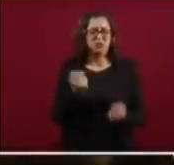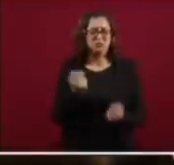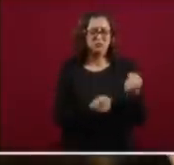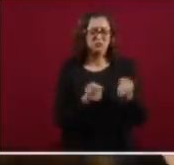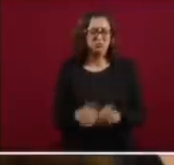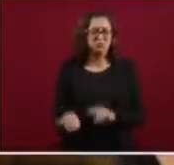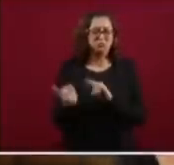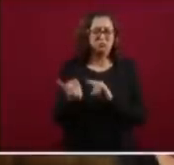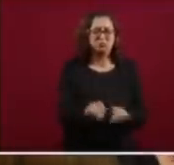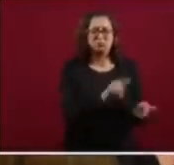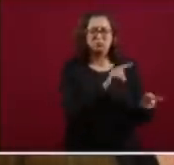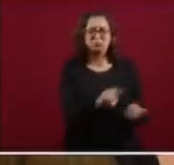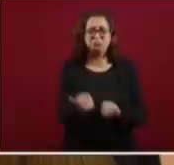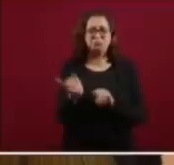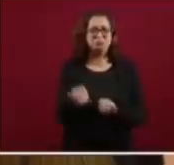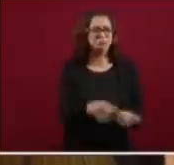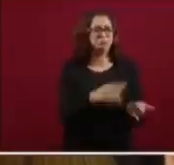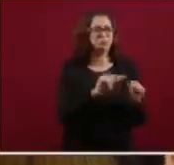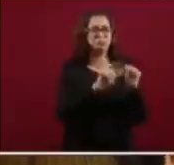le damos 4